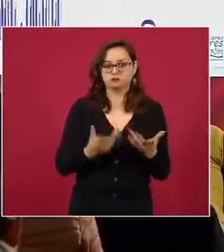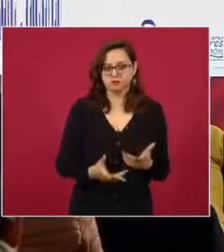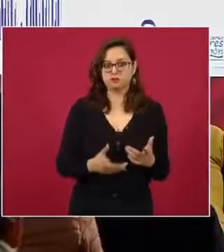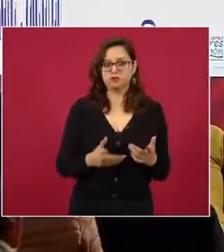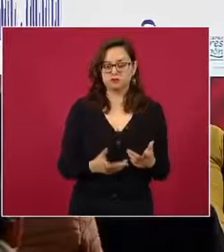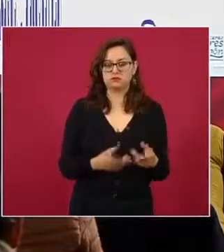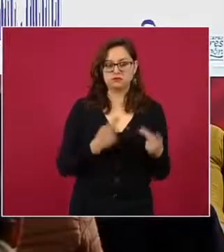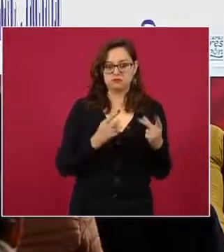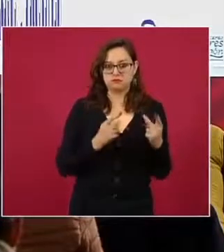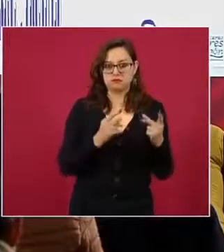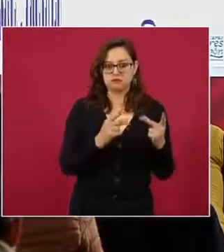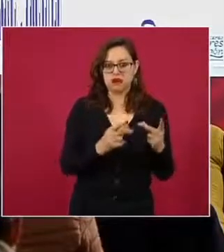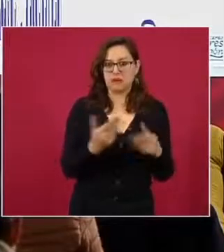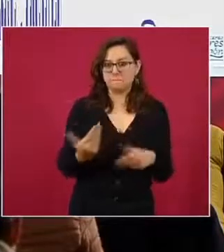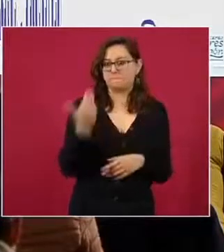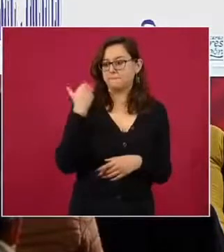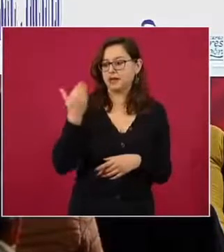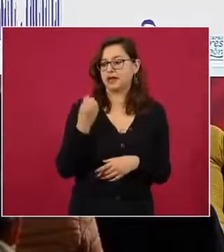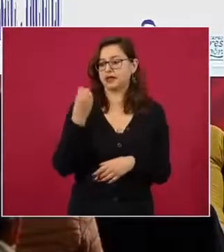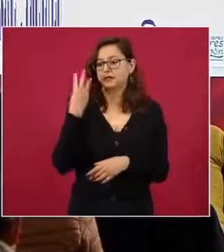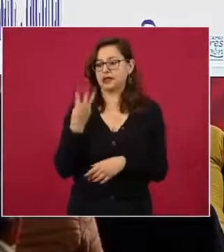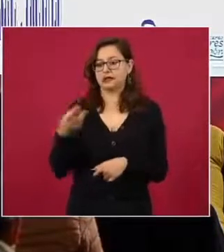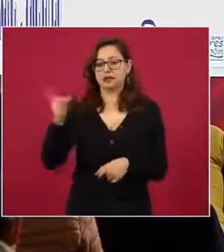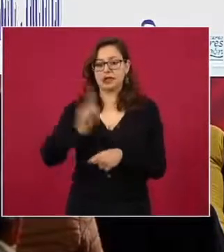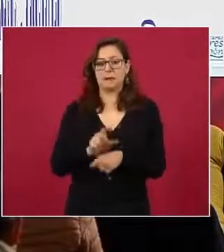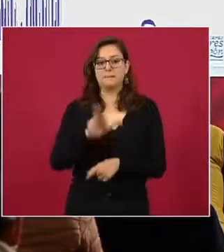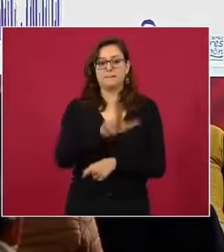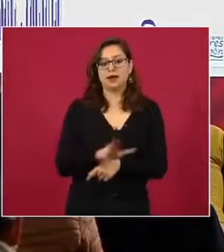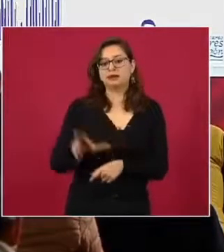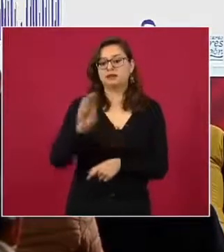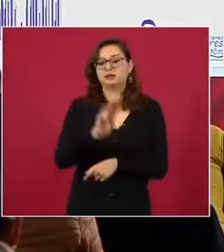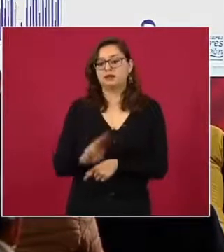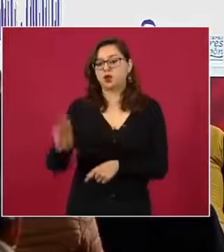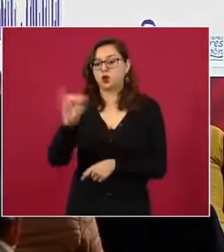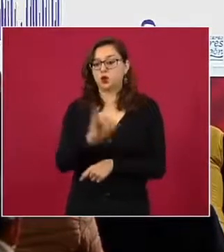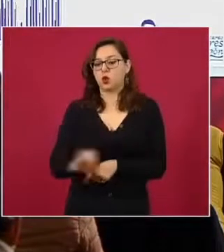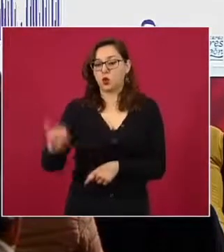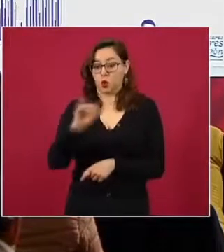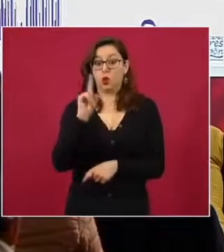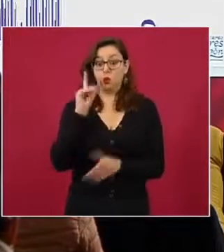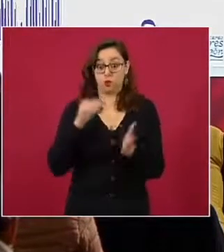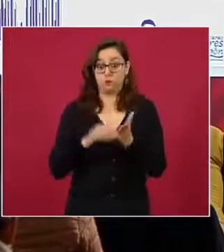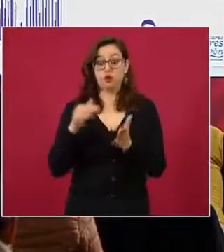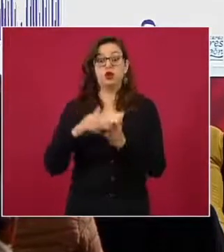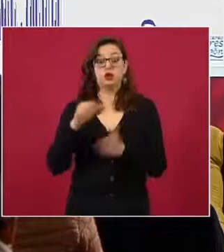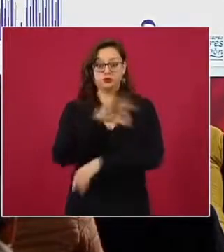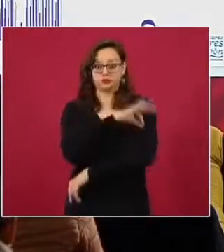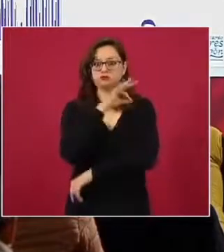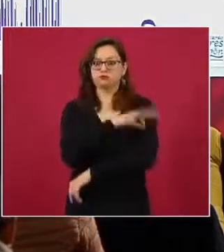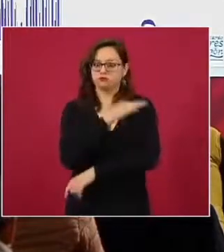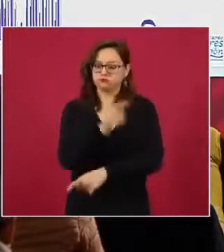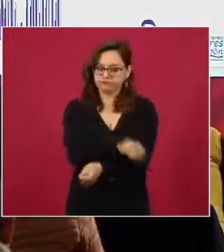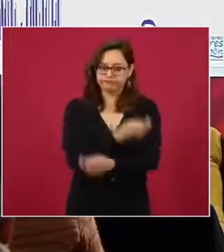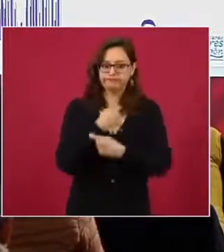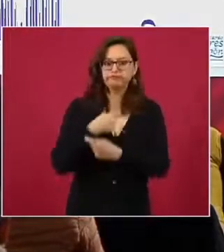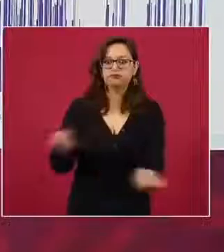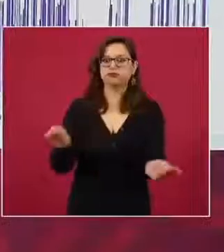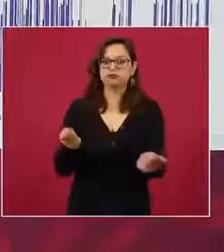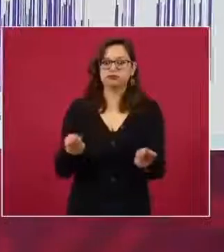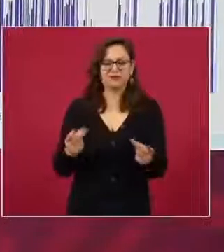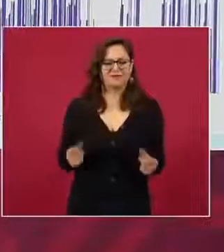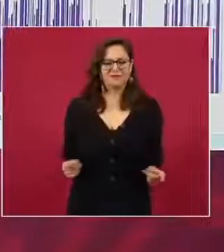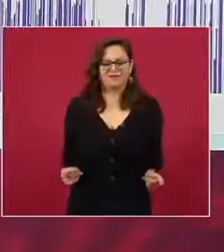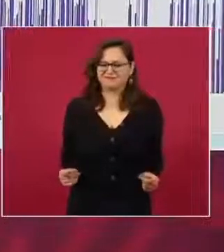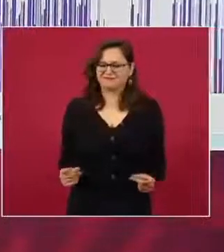más reciente tuvimos tres días, martes, miércoles y jueves, con arriba de un millón de dosis aplicadas, principalmente los refuerzos